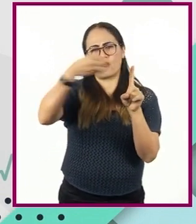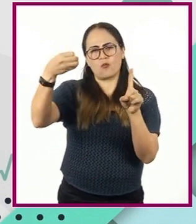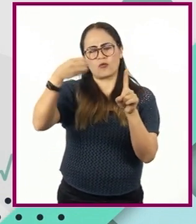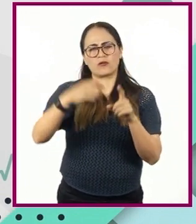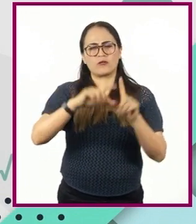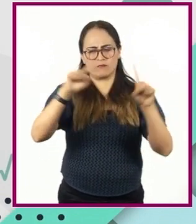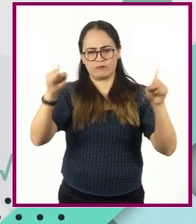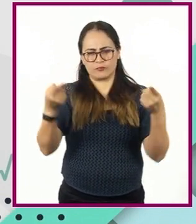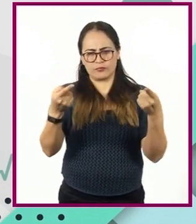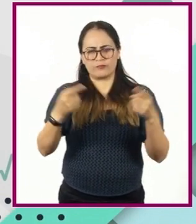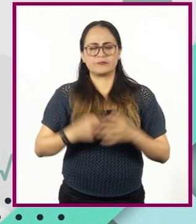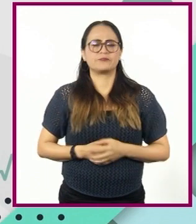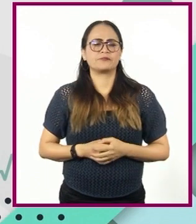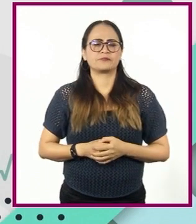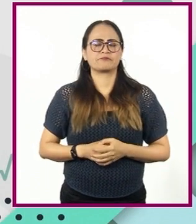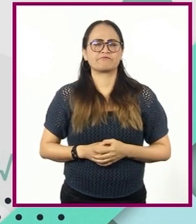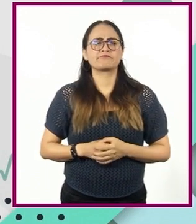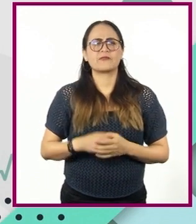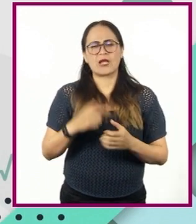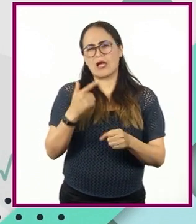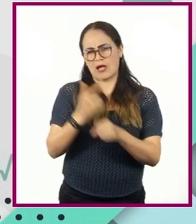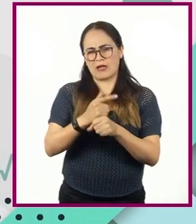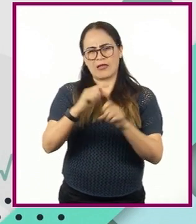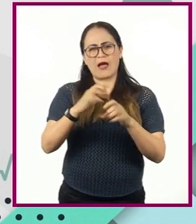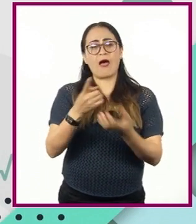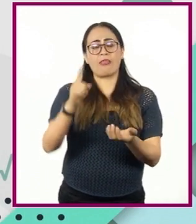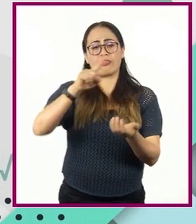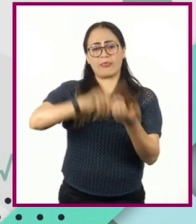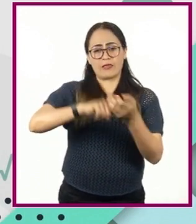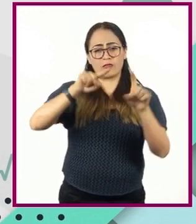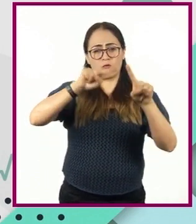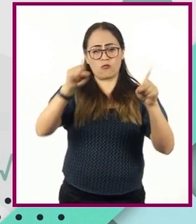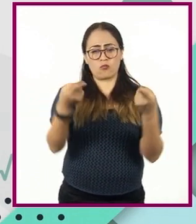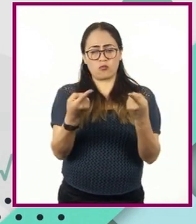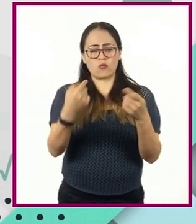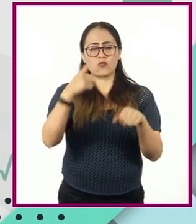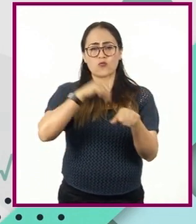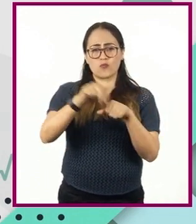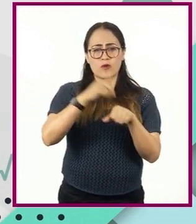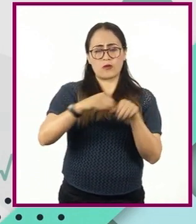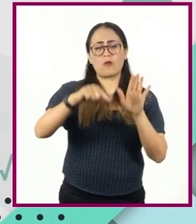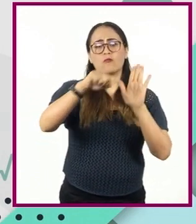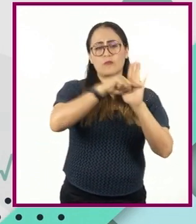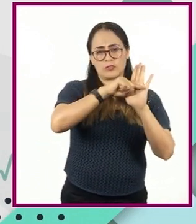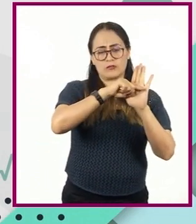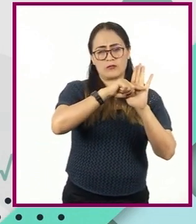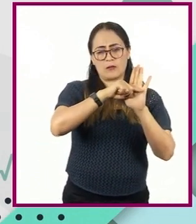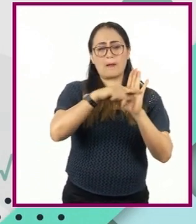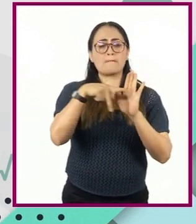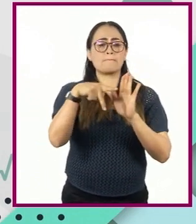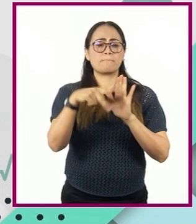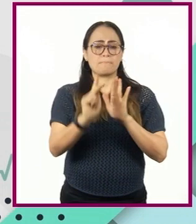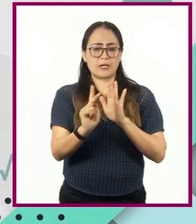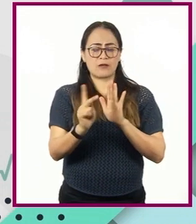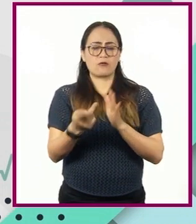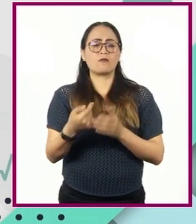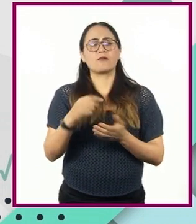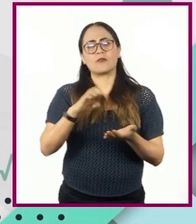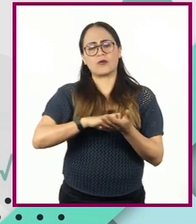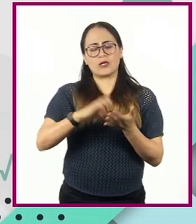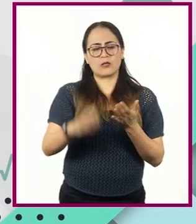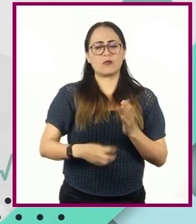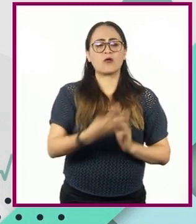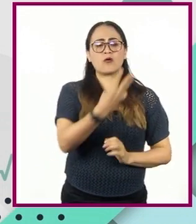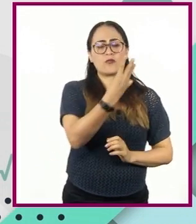los factores de la multiplicación en ambas expresiones son los mismos, pero el sumando es diferente. El 3